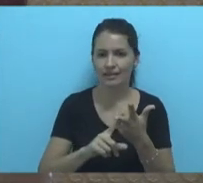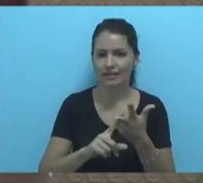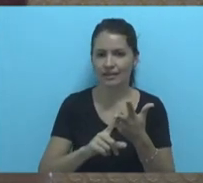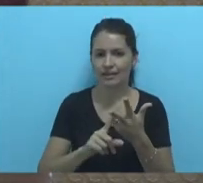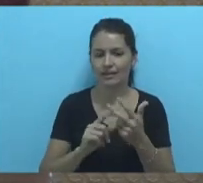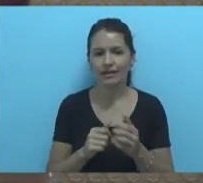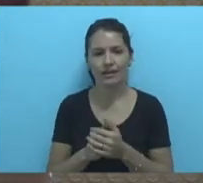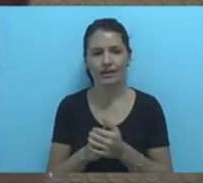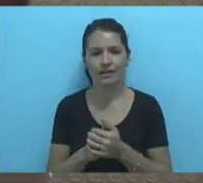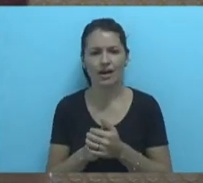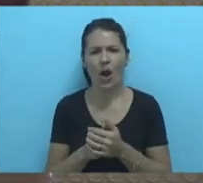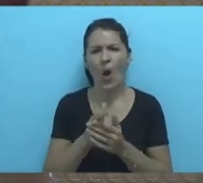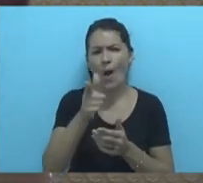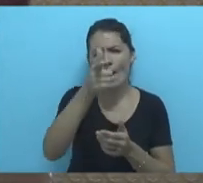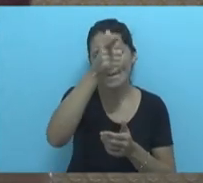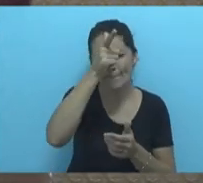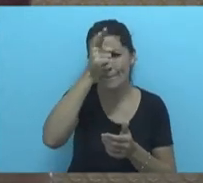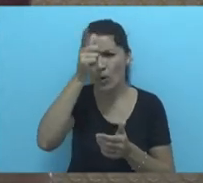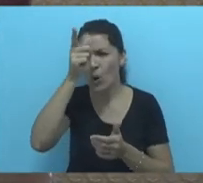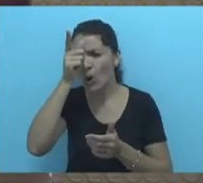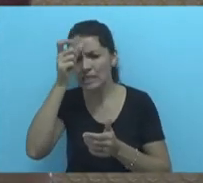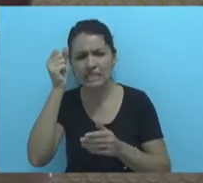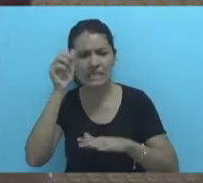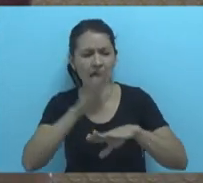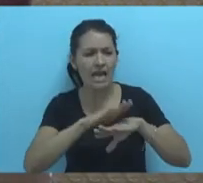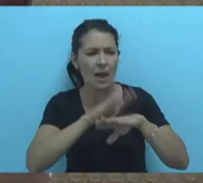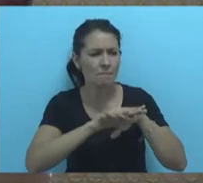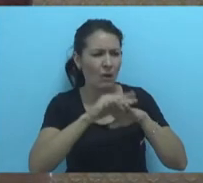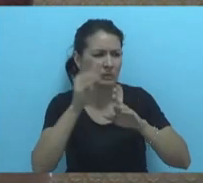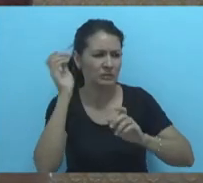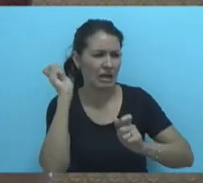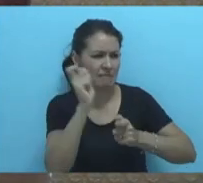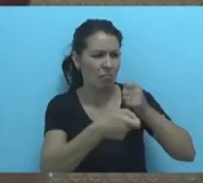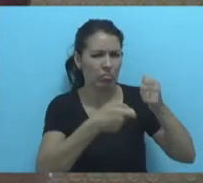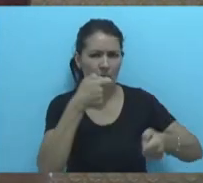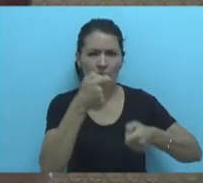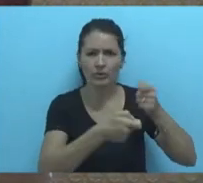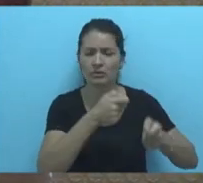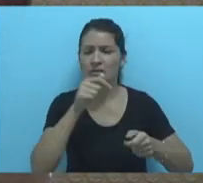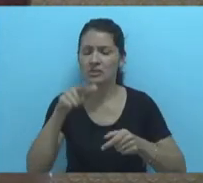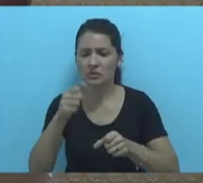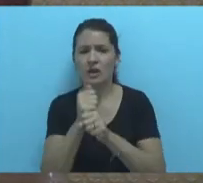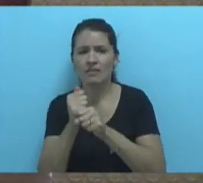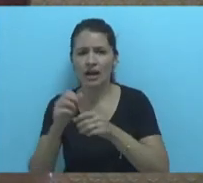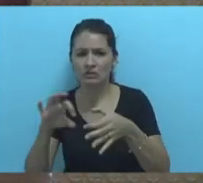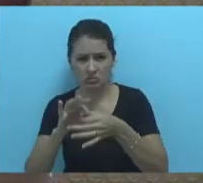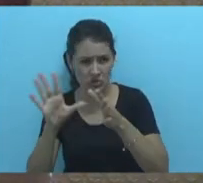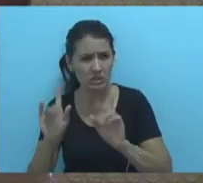de tantísimos policías torturadores que terminaron siendo funcionarios con gobierno de tropa durante los primeros años de la